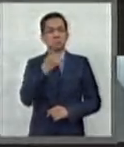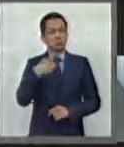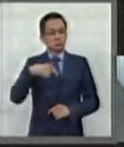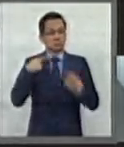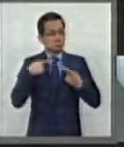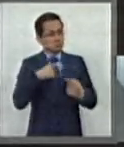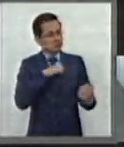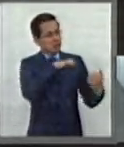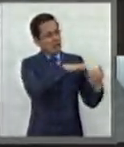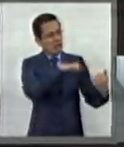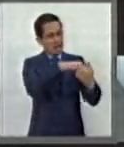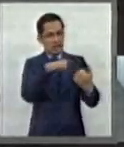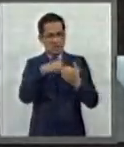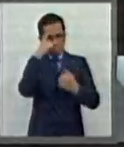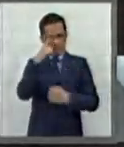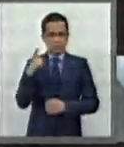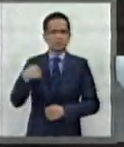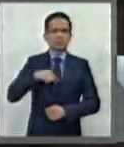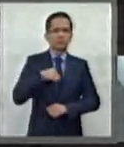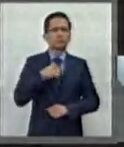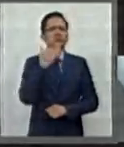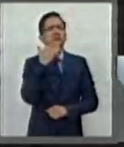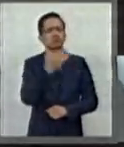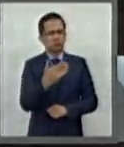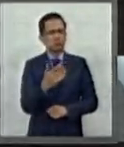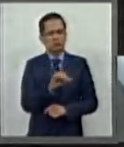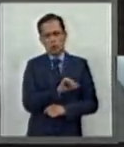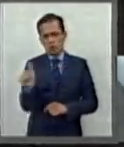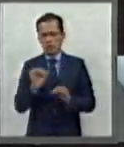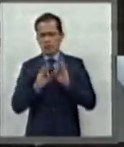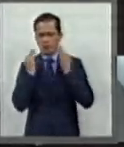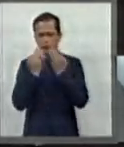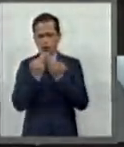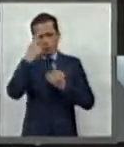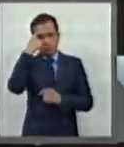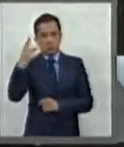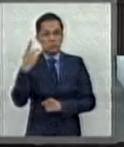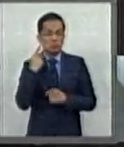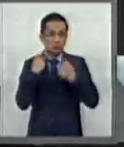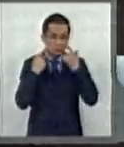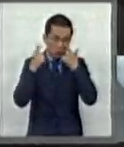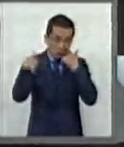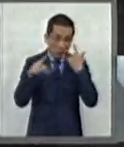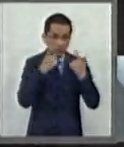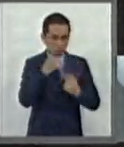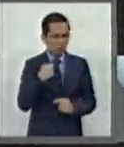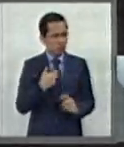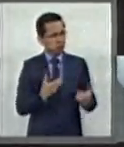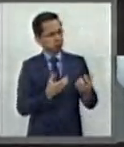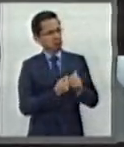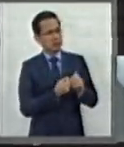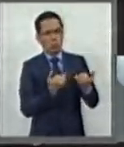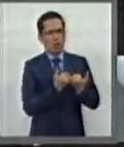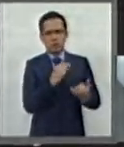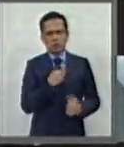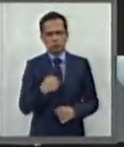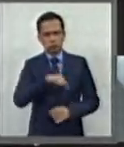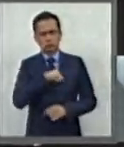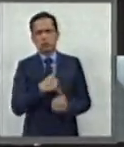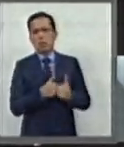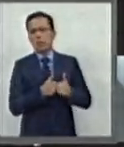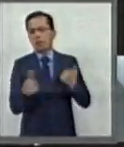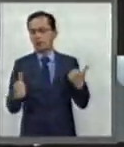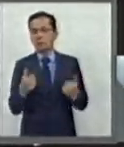ofreciendo ser la alternativa política y no afín a la cosa pública, que al llegar al poder, pareciera que un